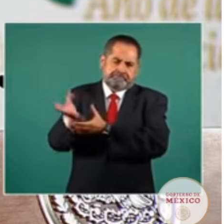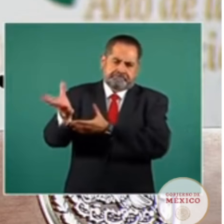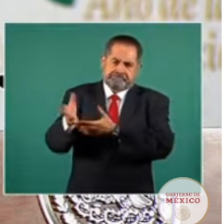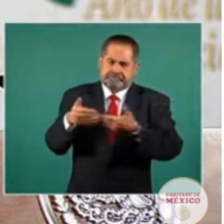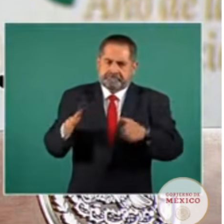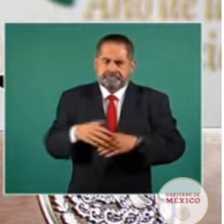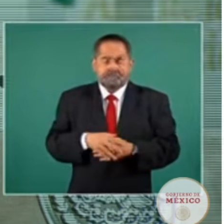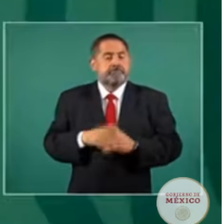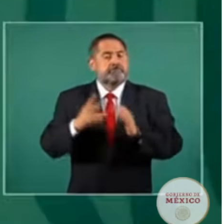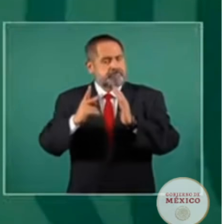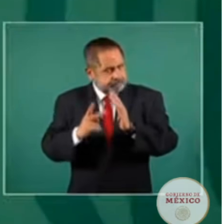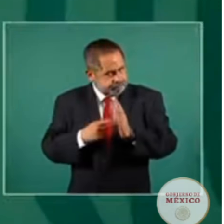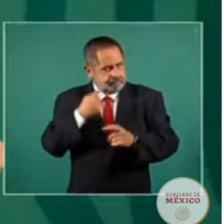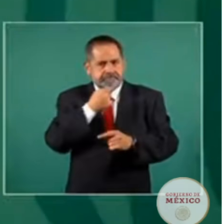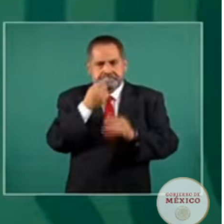Lo repito,